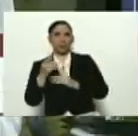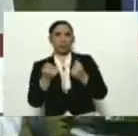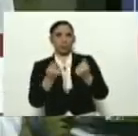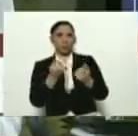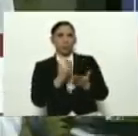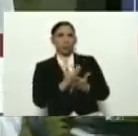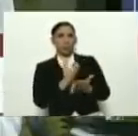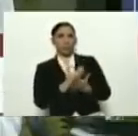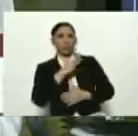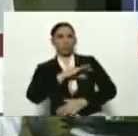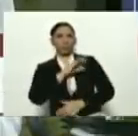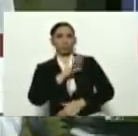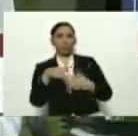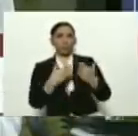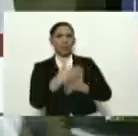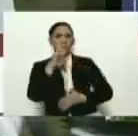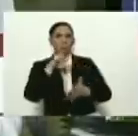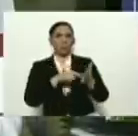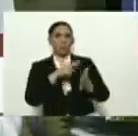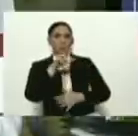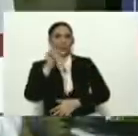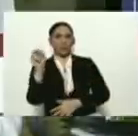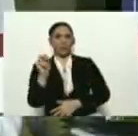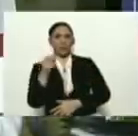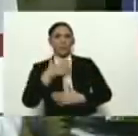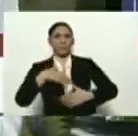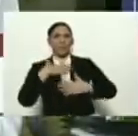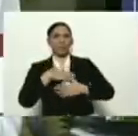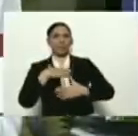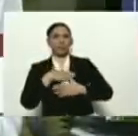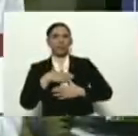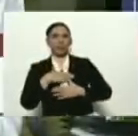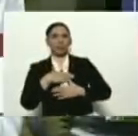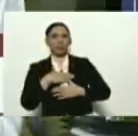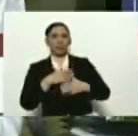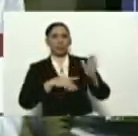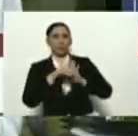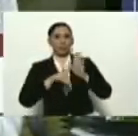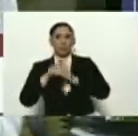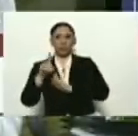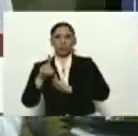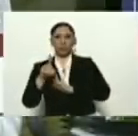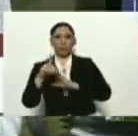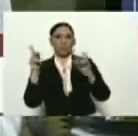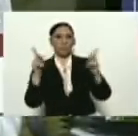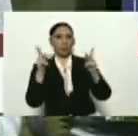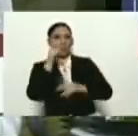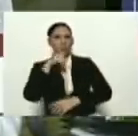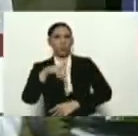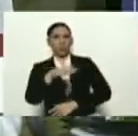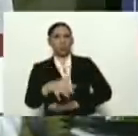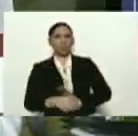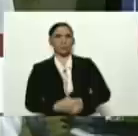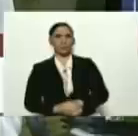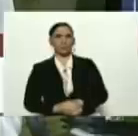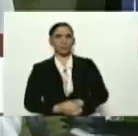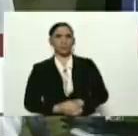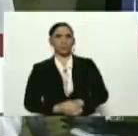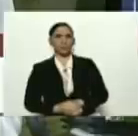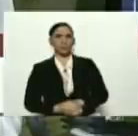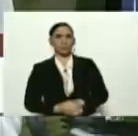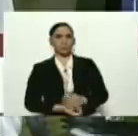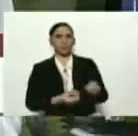Social hasta el 2030 por el bienestar, desarrollo y prosperidad del pueblo. El aporte de